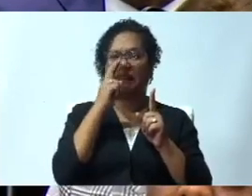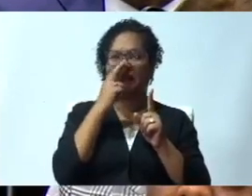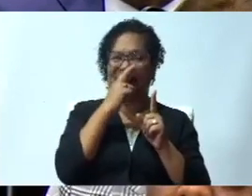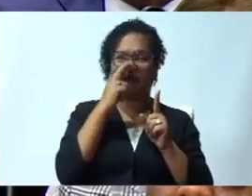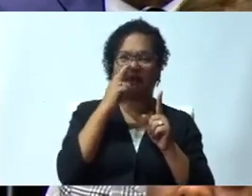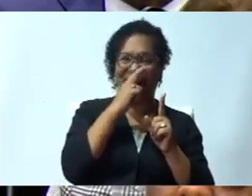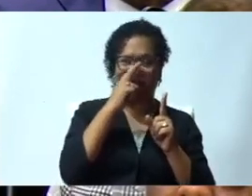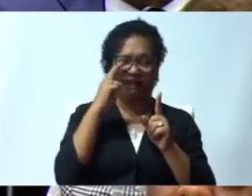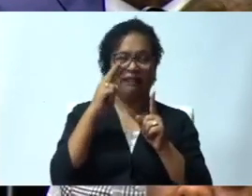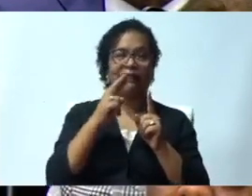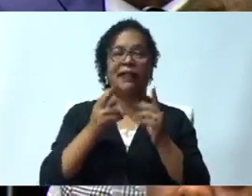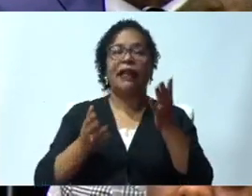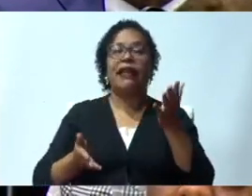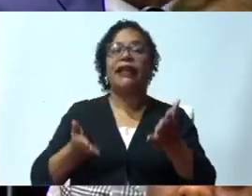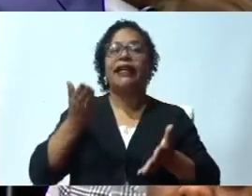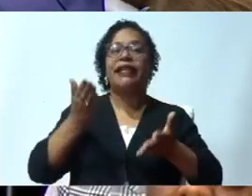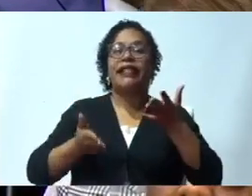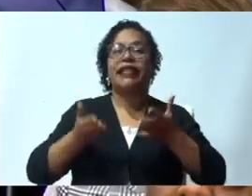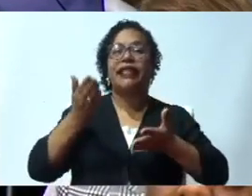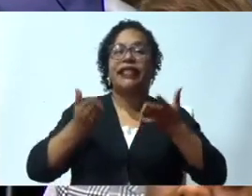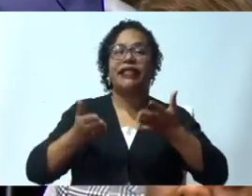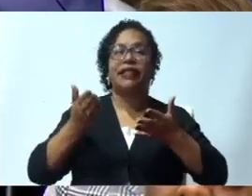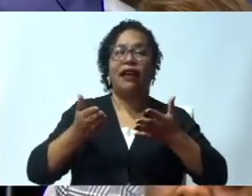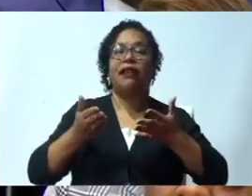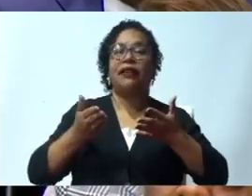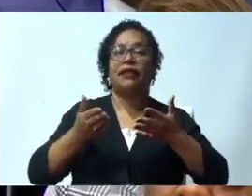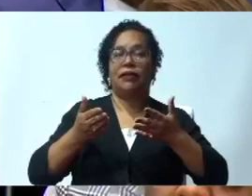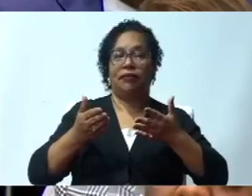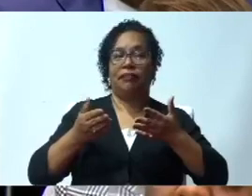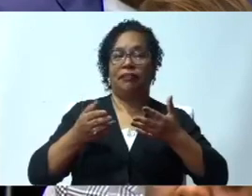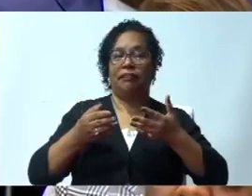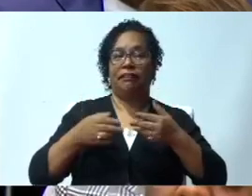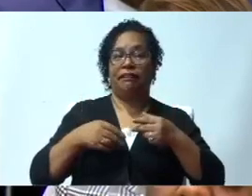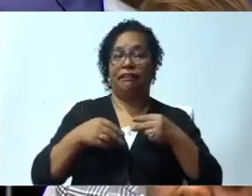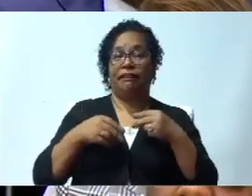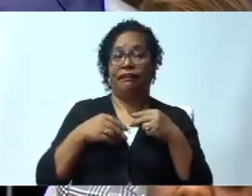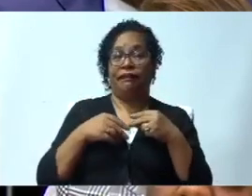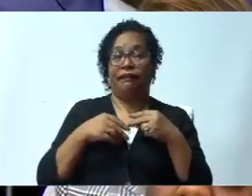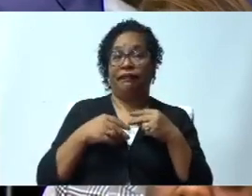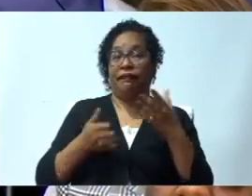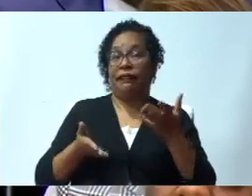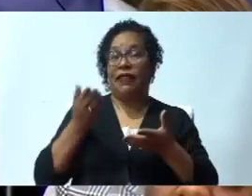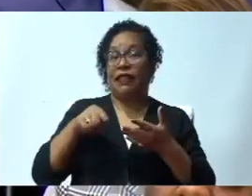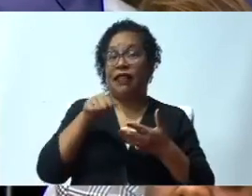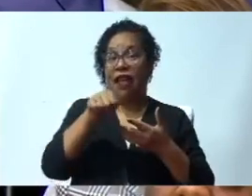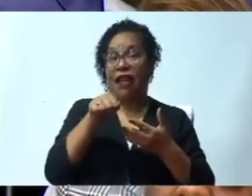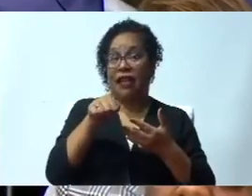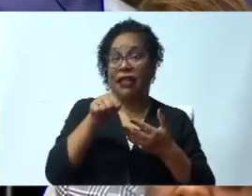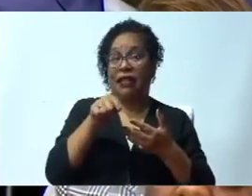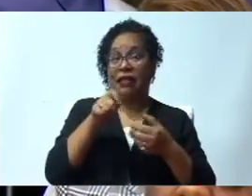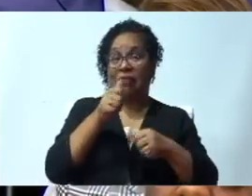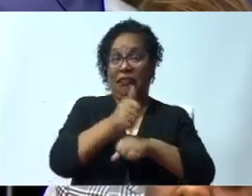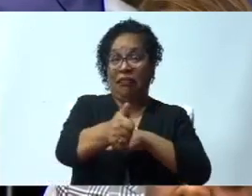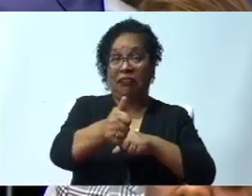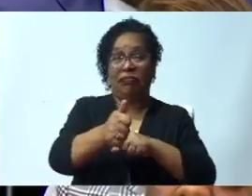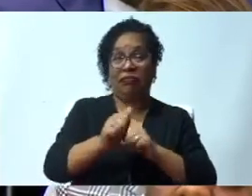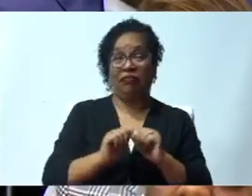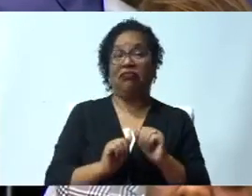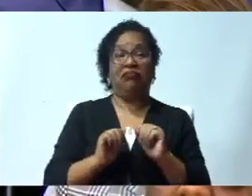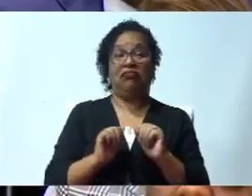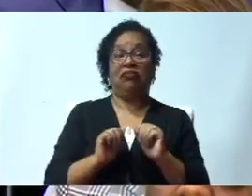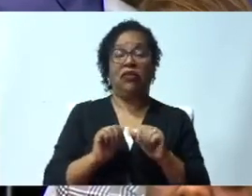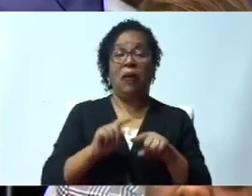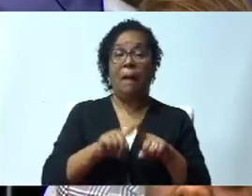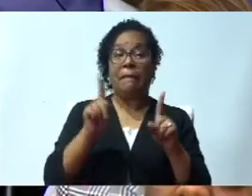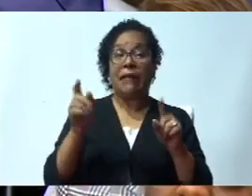inofensivo. Alguien, pero que no fue aquí. Pero sí, claro que no fue aquí. Muy inofensivo. Pero cuando se ve acorralado, lucha